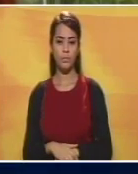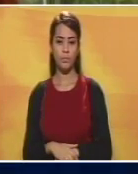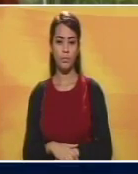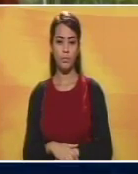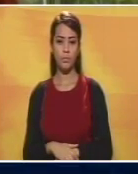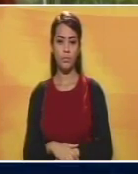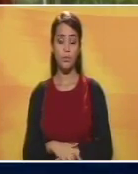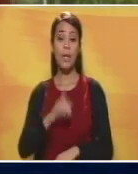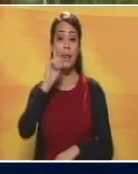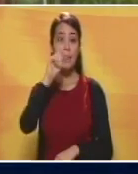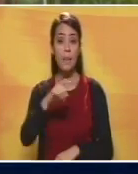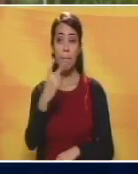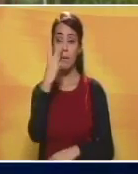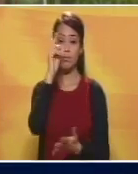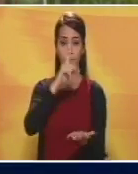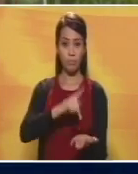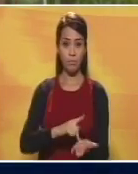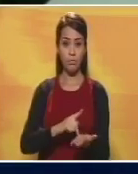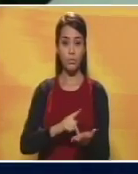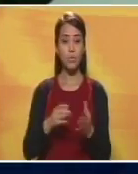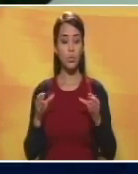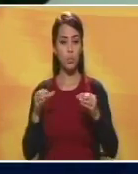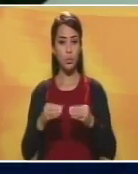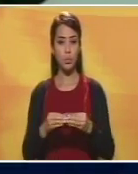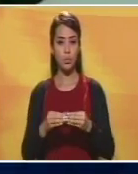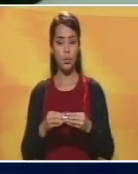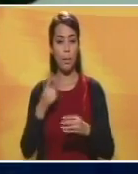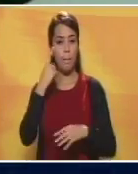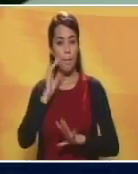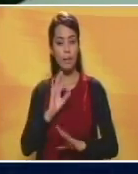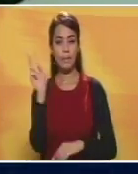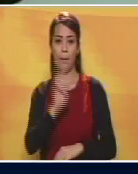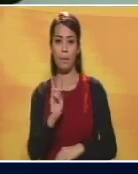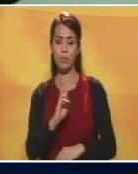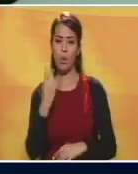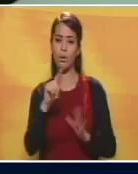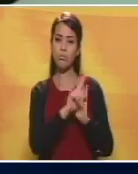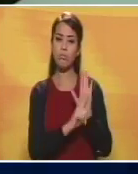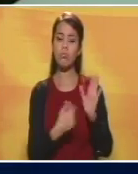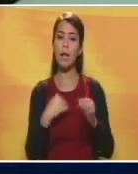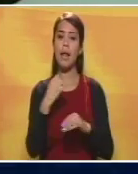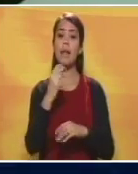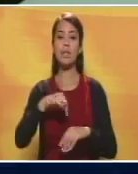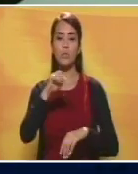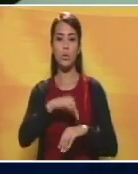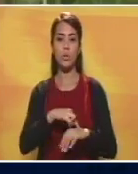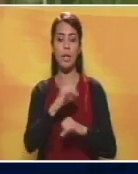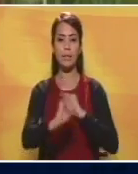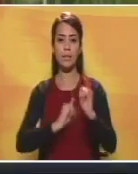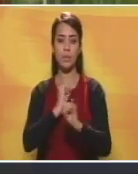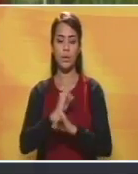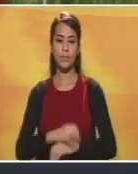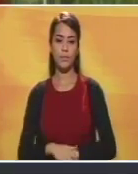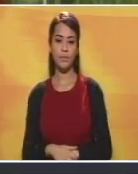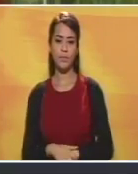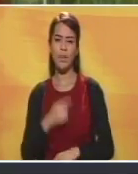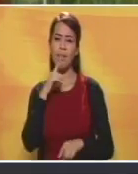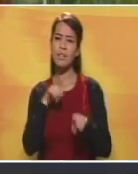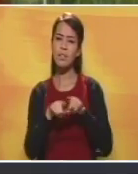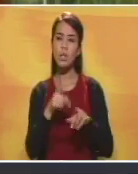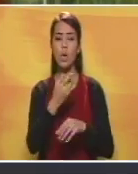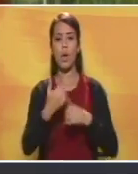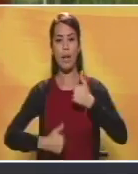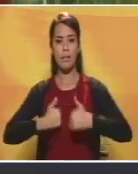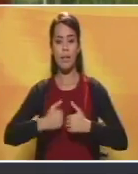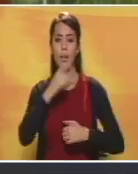también vienen con sus delegaciones, así que Venezuela tiene plenas garantías nacionales e internacionales. Criticó que el